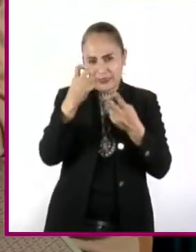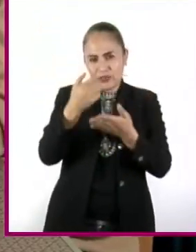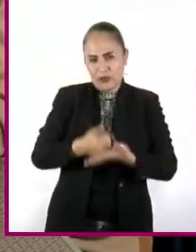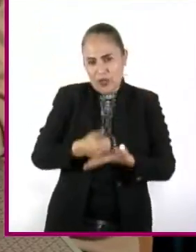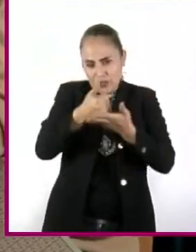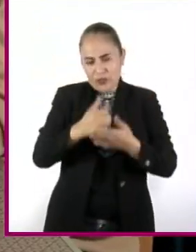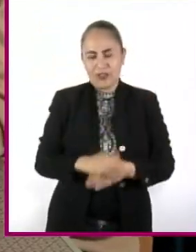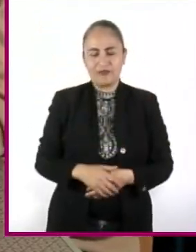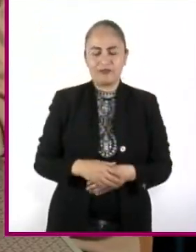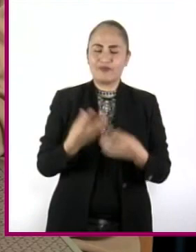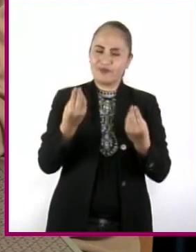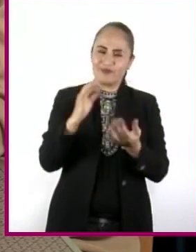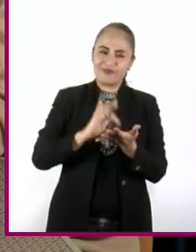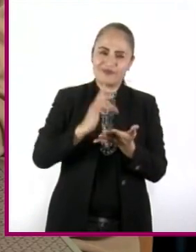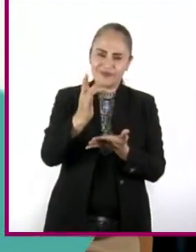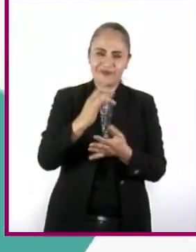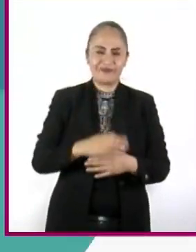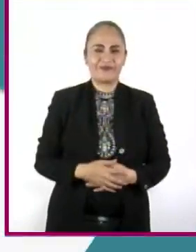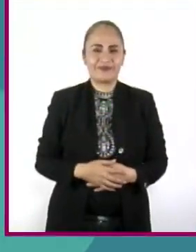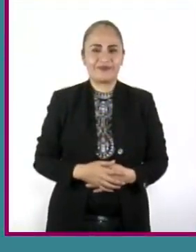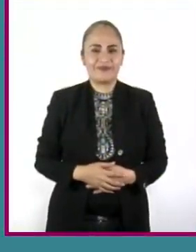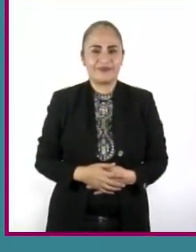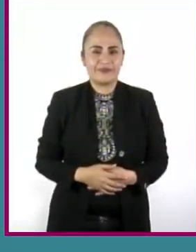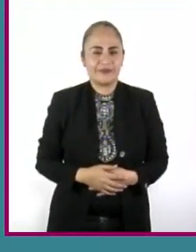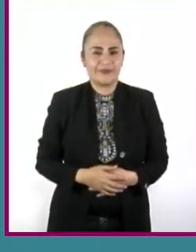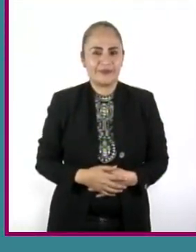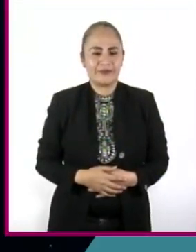gracias. Adiós, doctor, gracias.